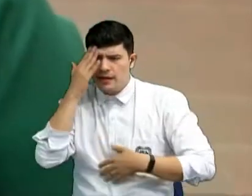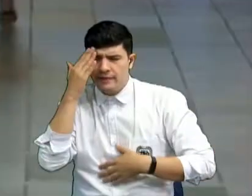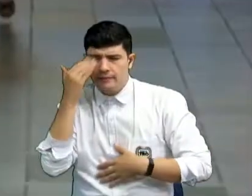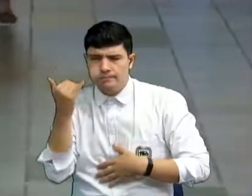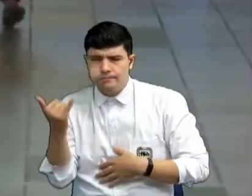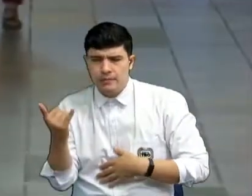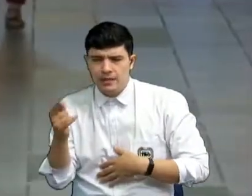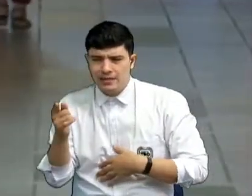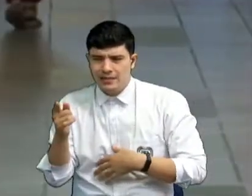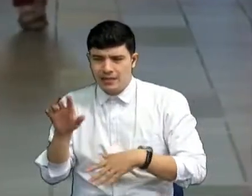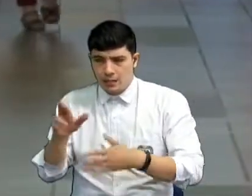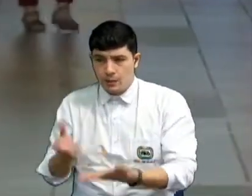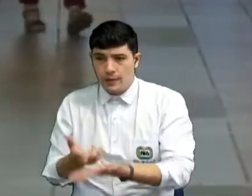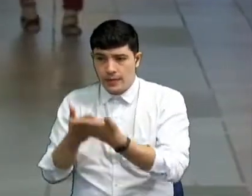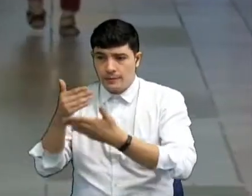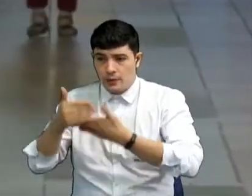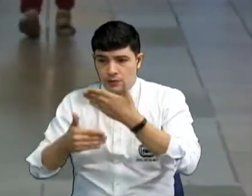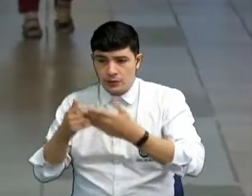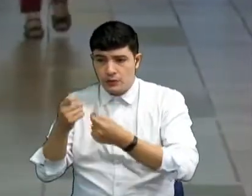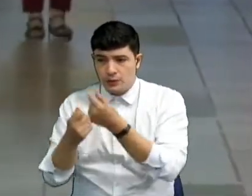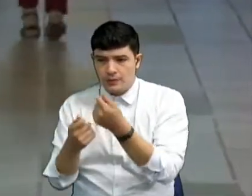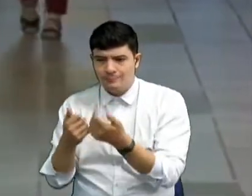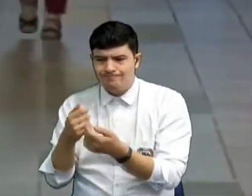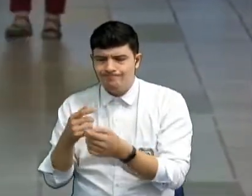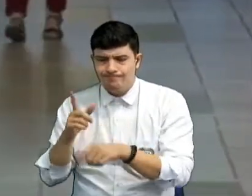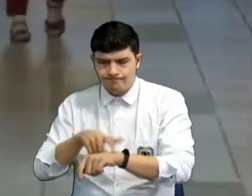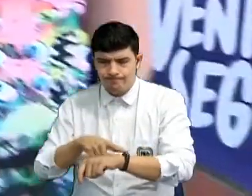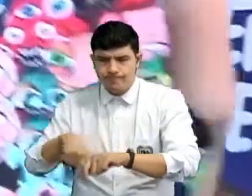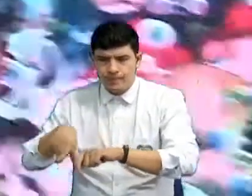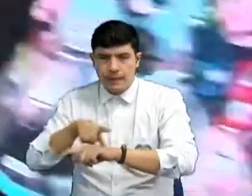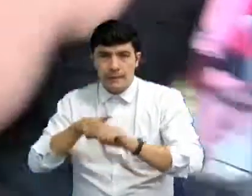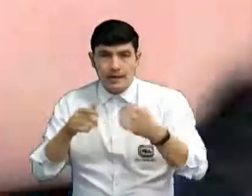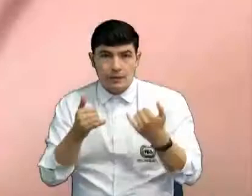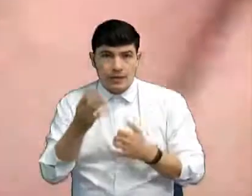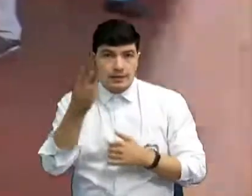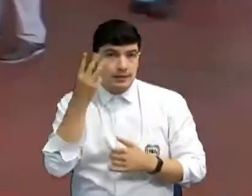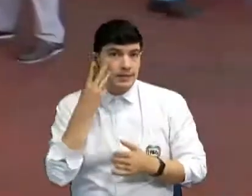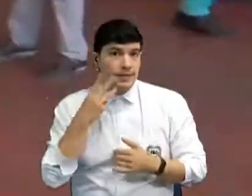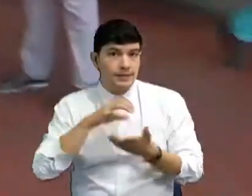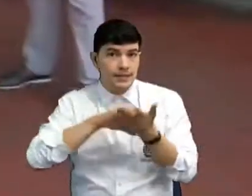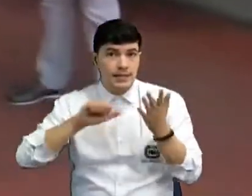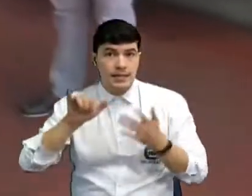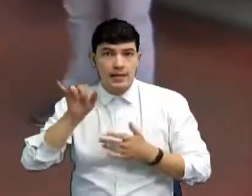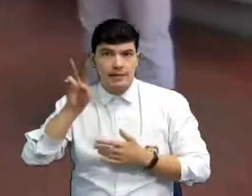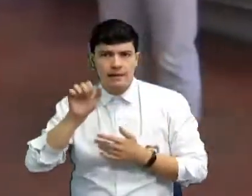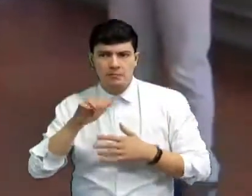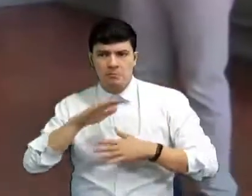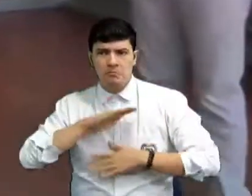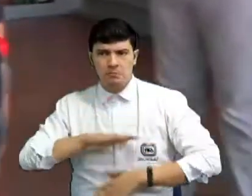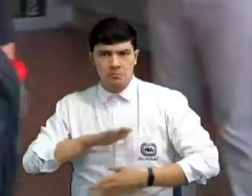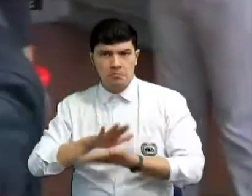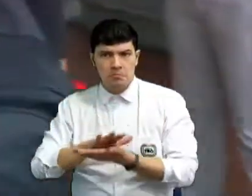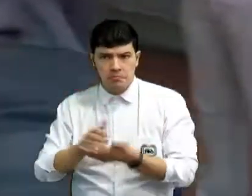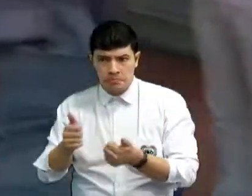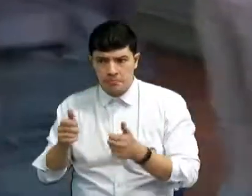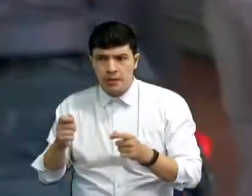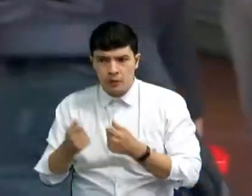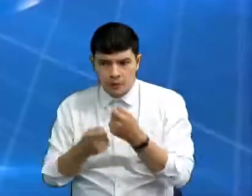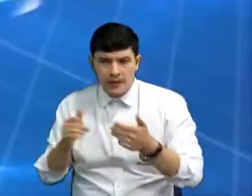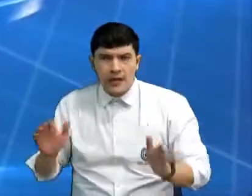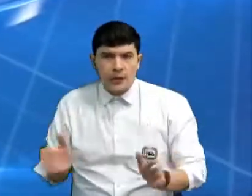recuperación económica demorará un poco, los días sin IVA decretados por el gobierno nacional se han convertido en un alivio para ellos. Días sin IVA